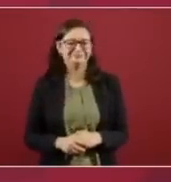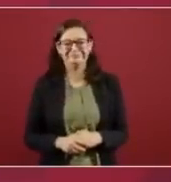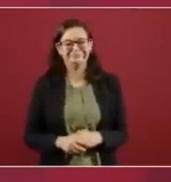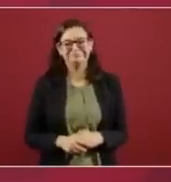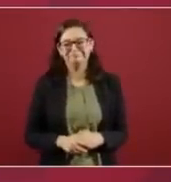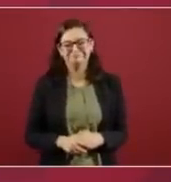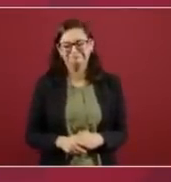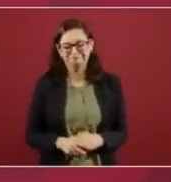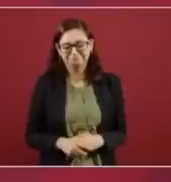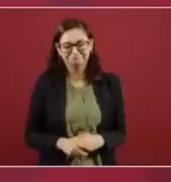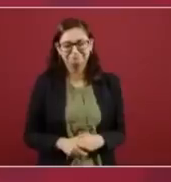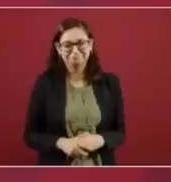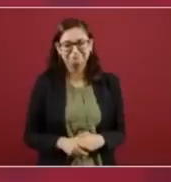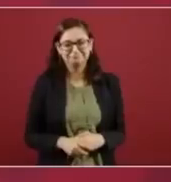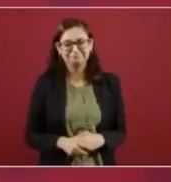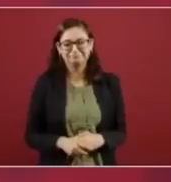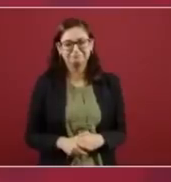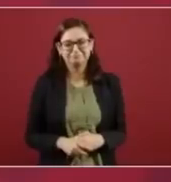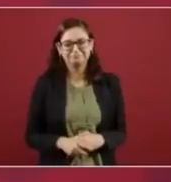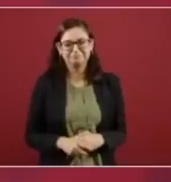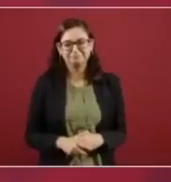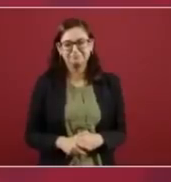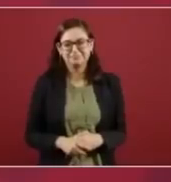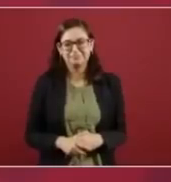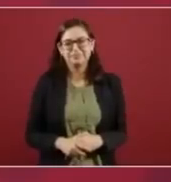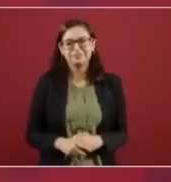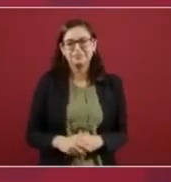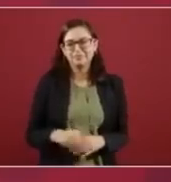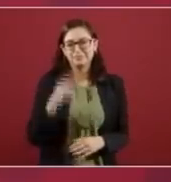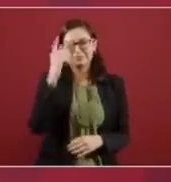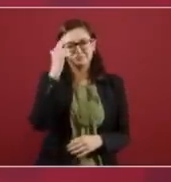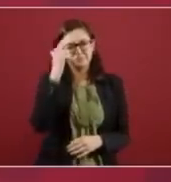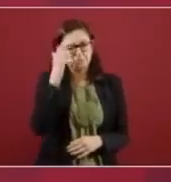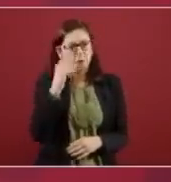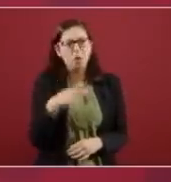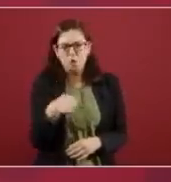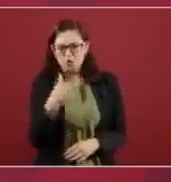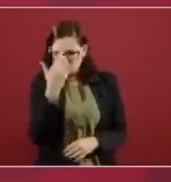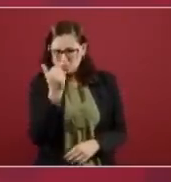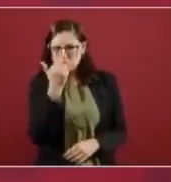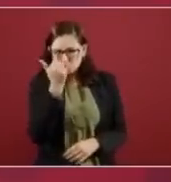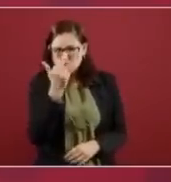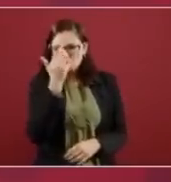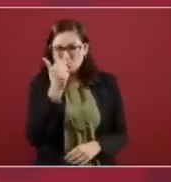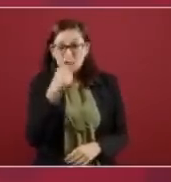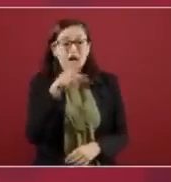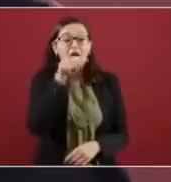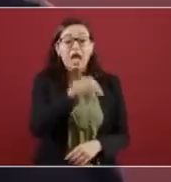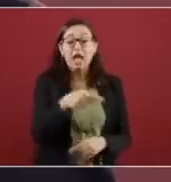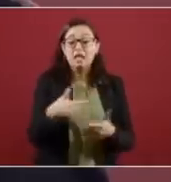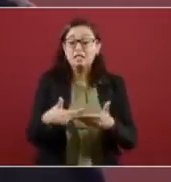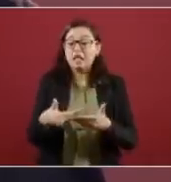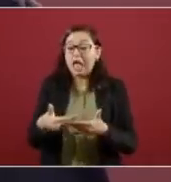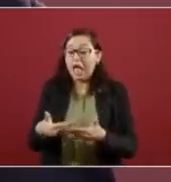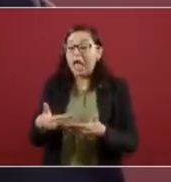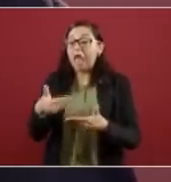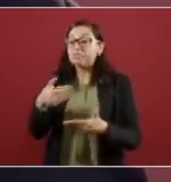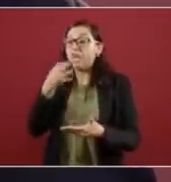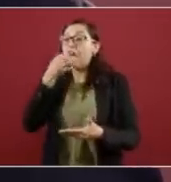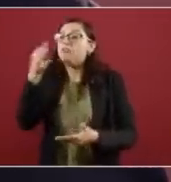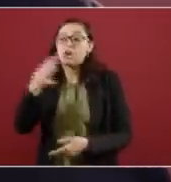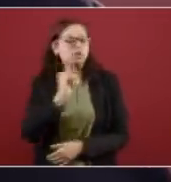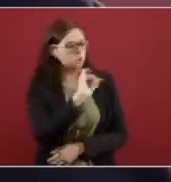este le daban la razón los diputados antes de que abriera la boca